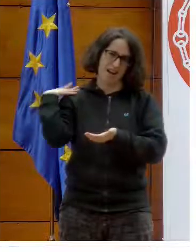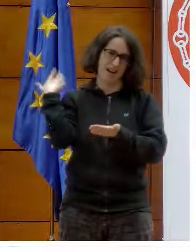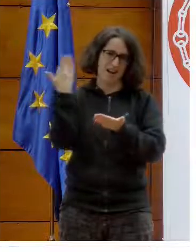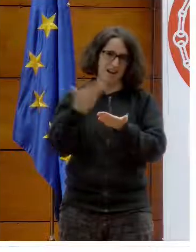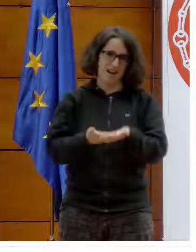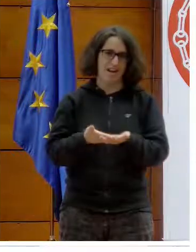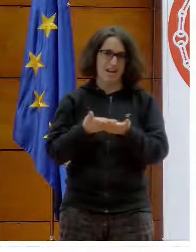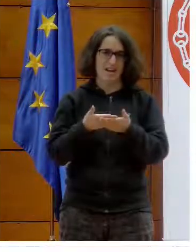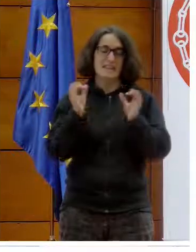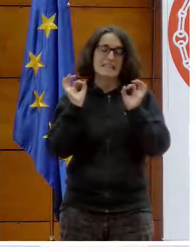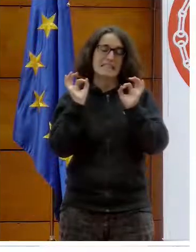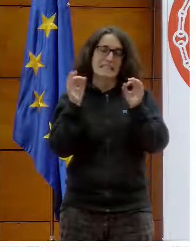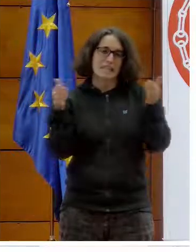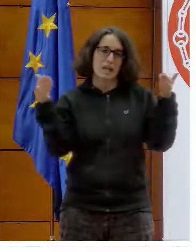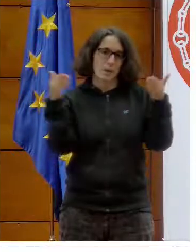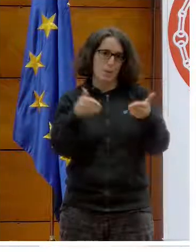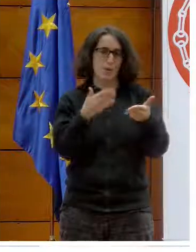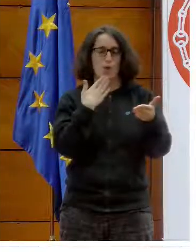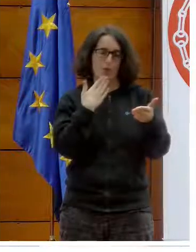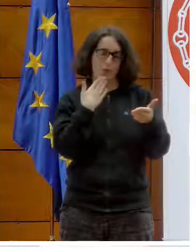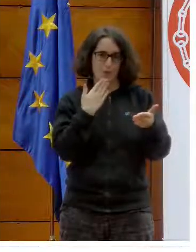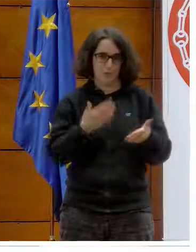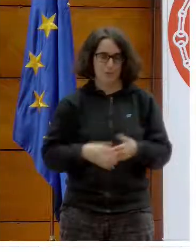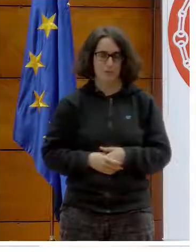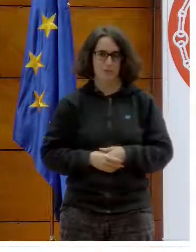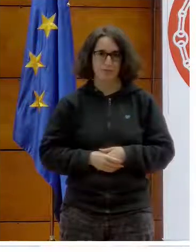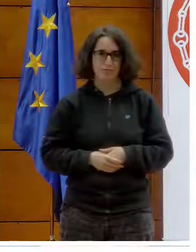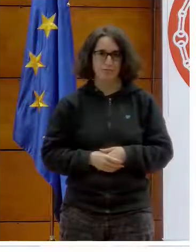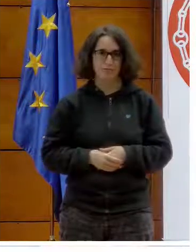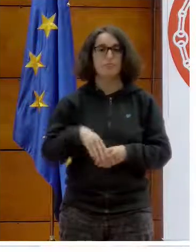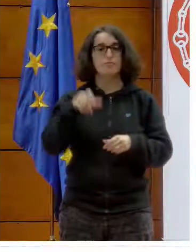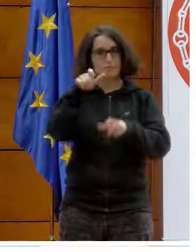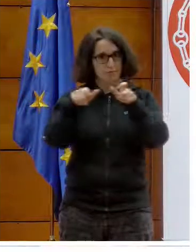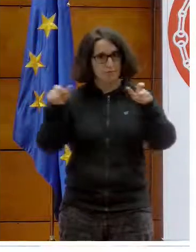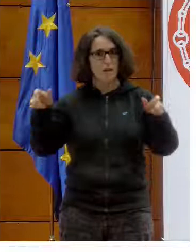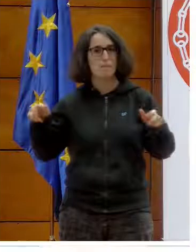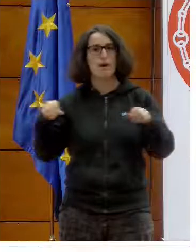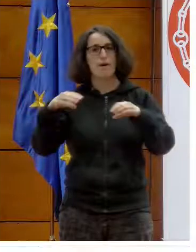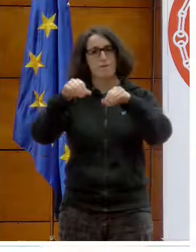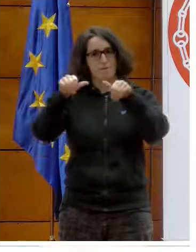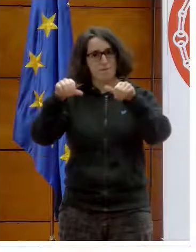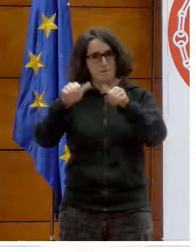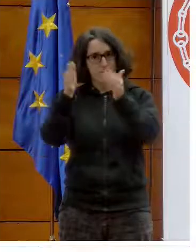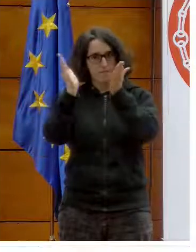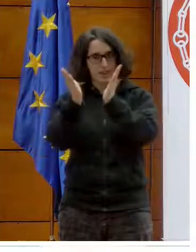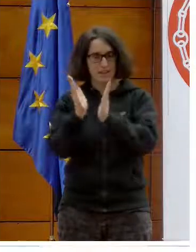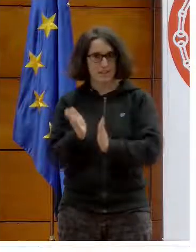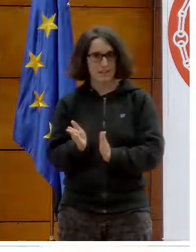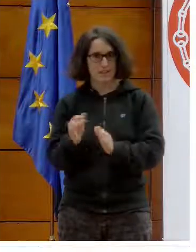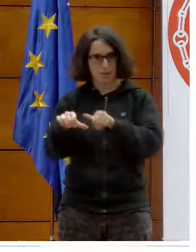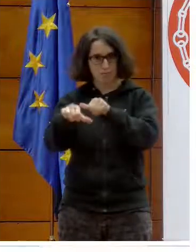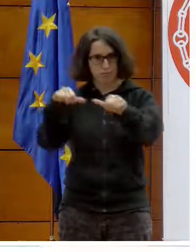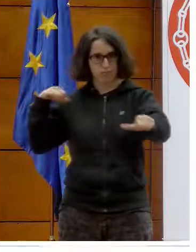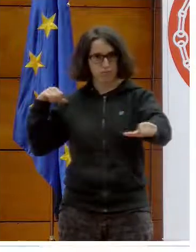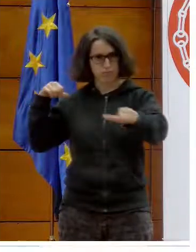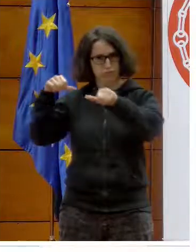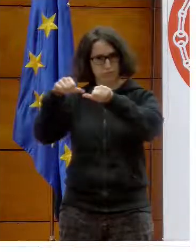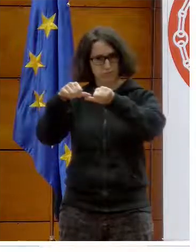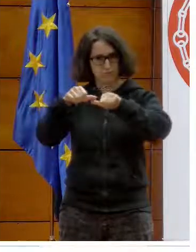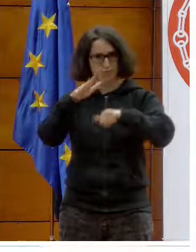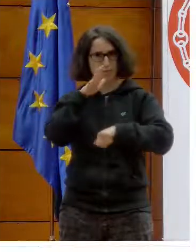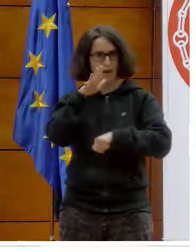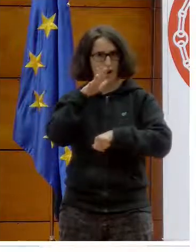como ha comentado Gema, los y las fisioterapeutas también veníamos trabajando desde hace muchos años en el medio acuático a través